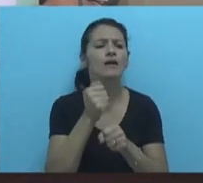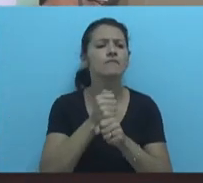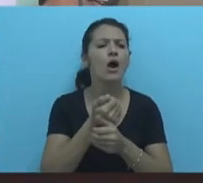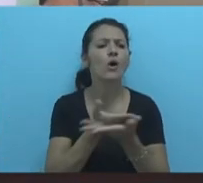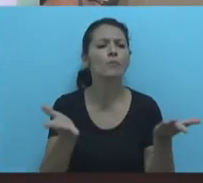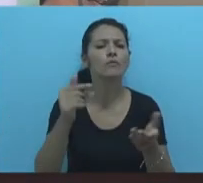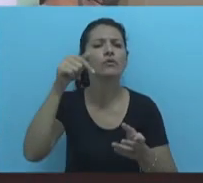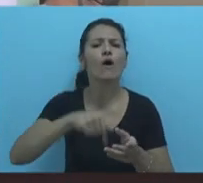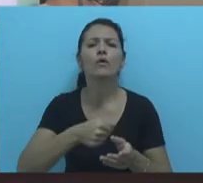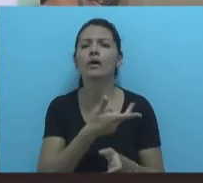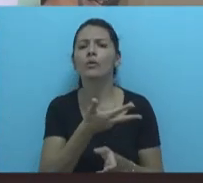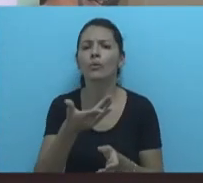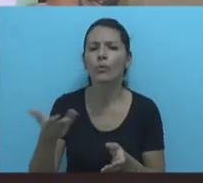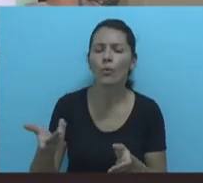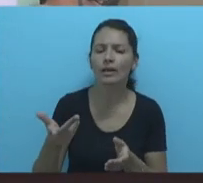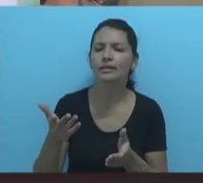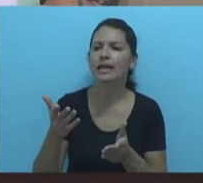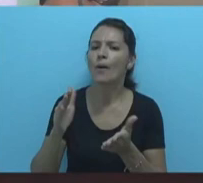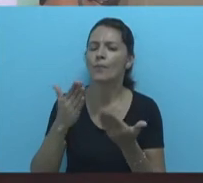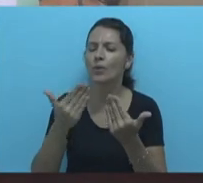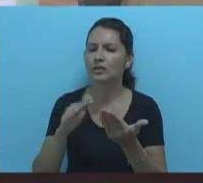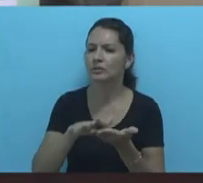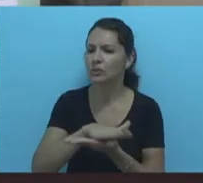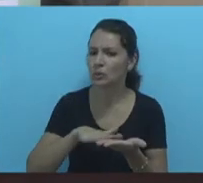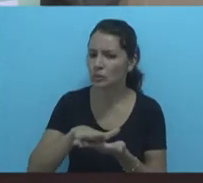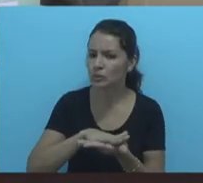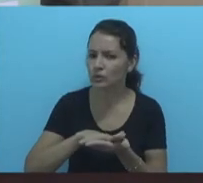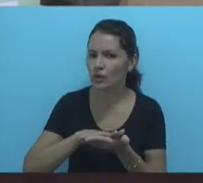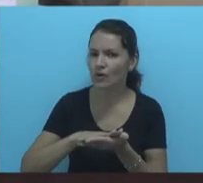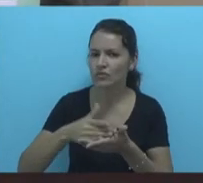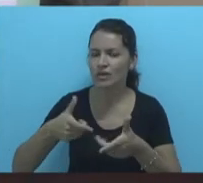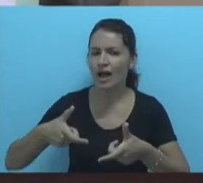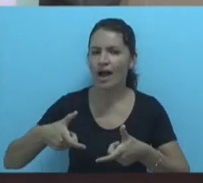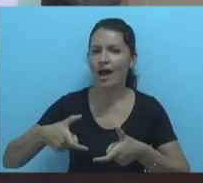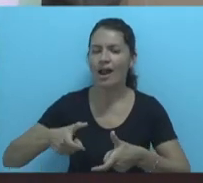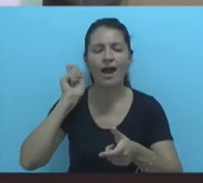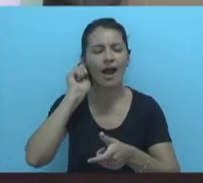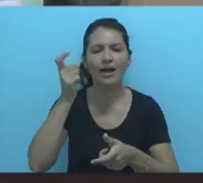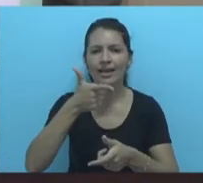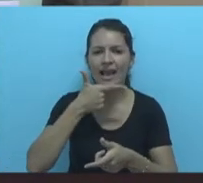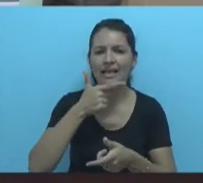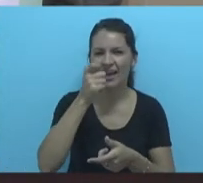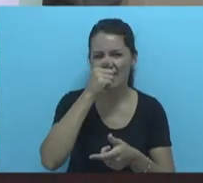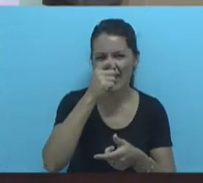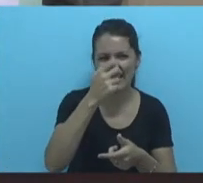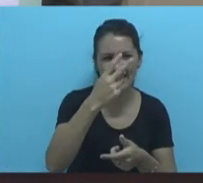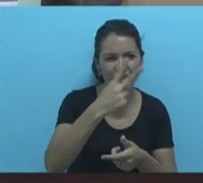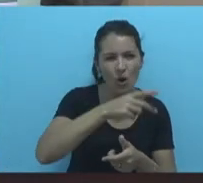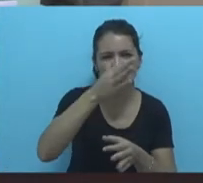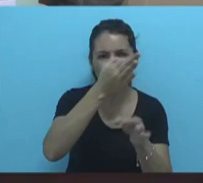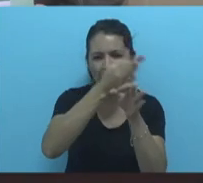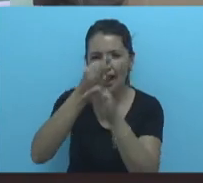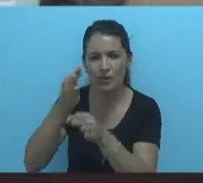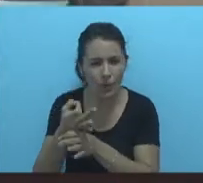para abordar la falta de suministro de gas natural en 22 establecimientos educativos de la ciudad de Villa Gobernador Gálvez, que además prestan servicio de